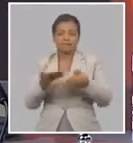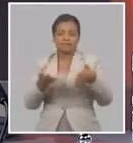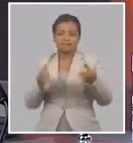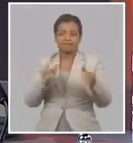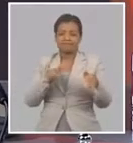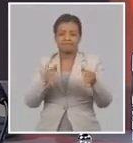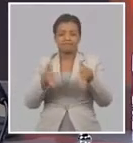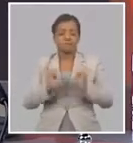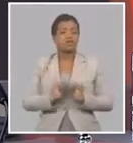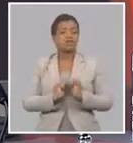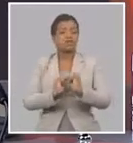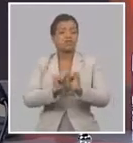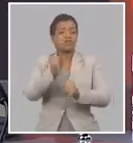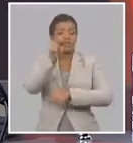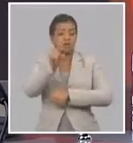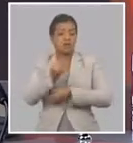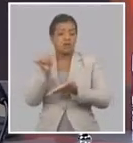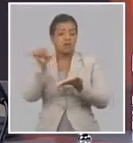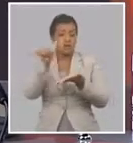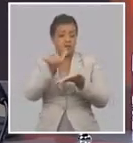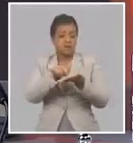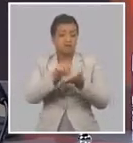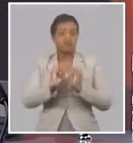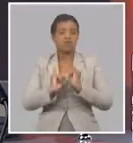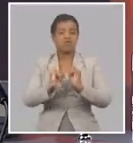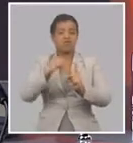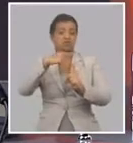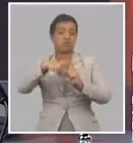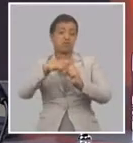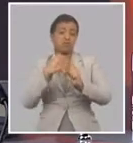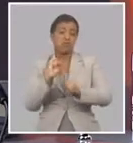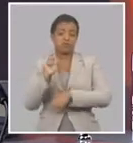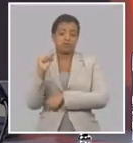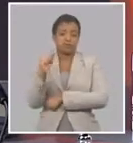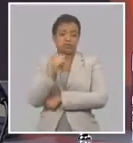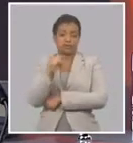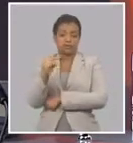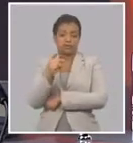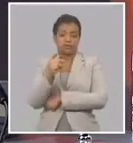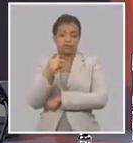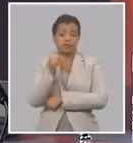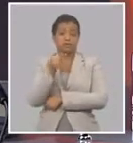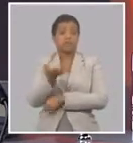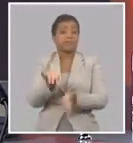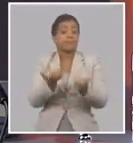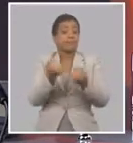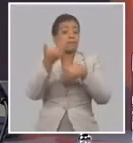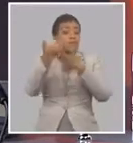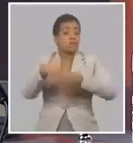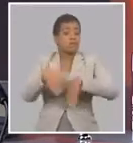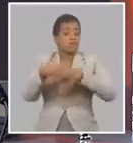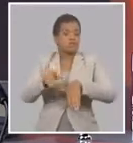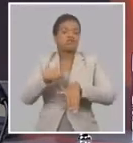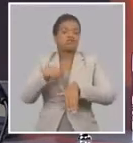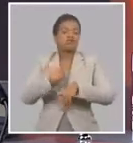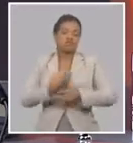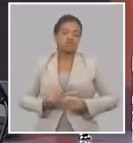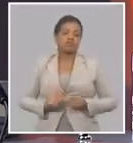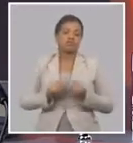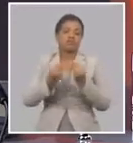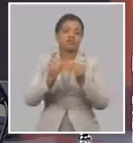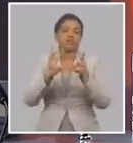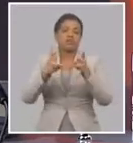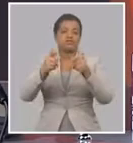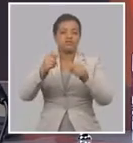hace saber al viajero es por eso importante llegar a la aclaración de sanidad vial donde esté se le llega el resultado y se le